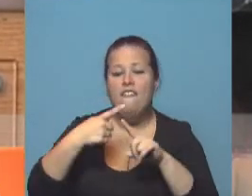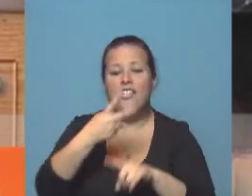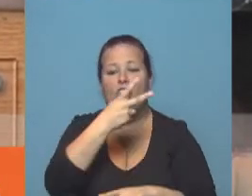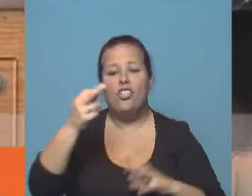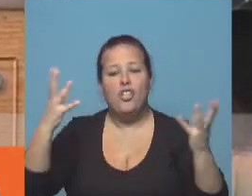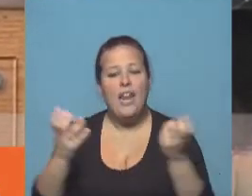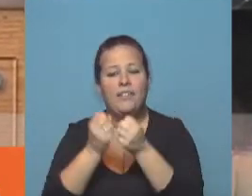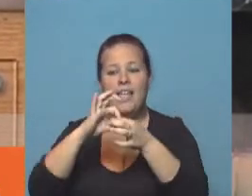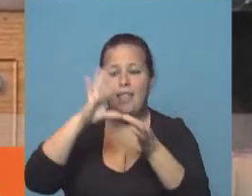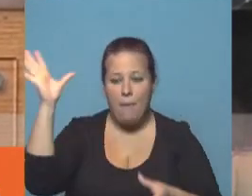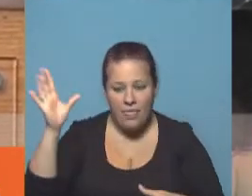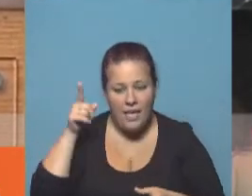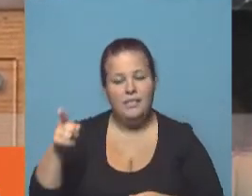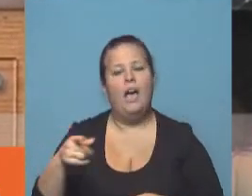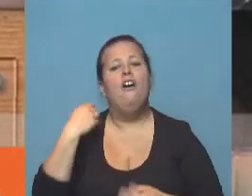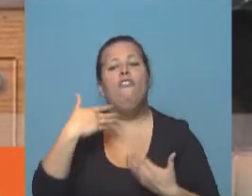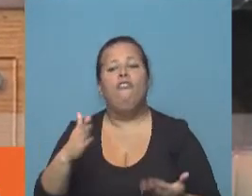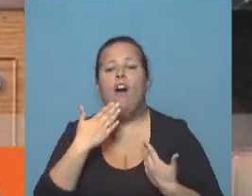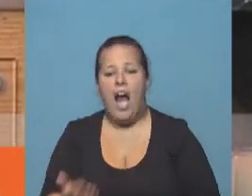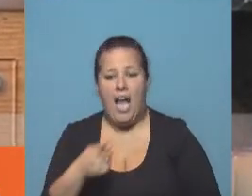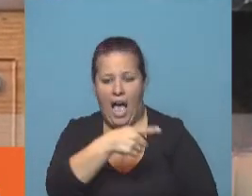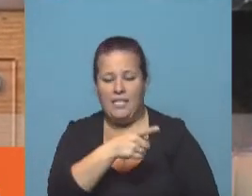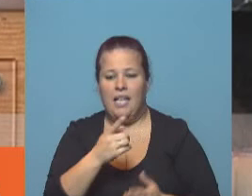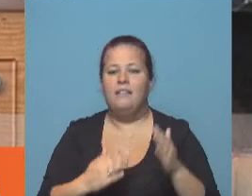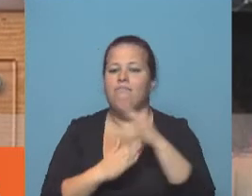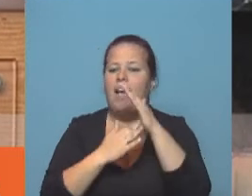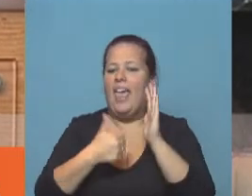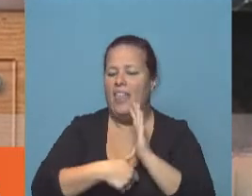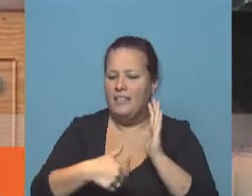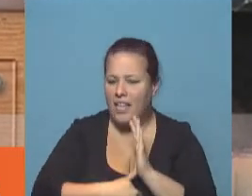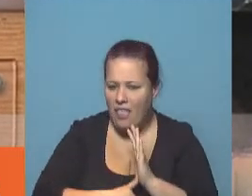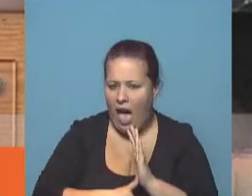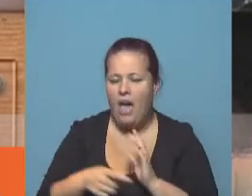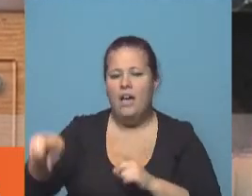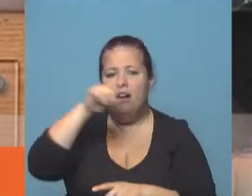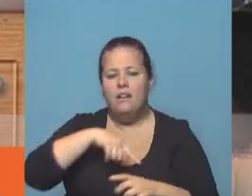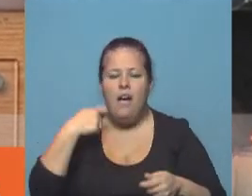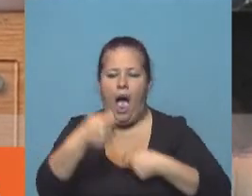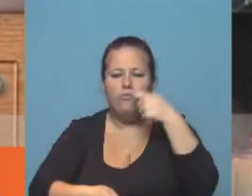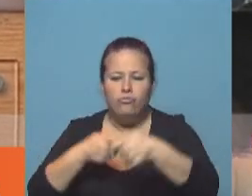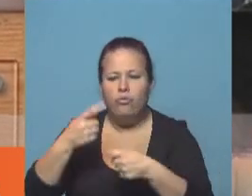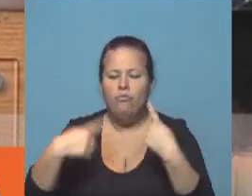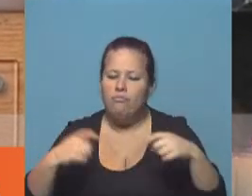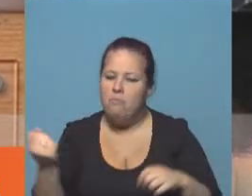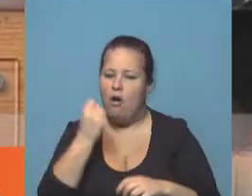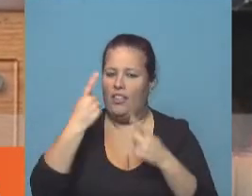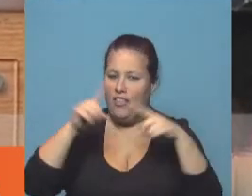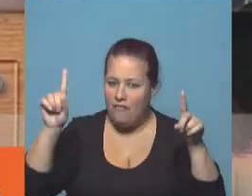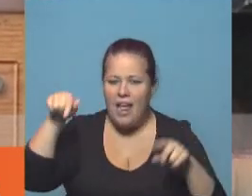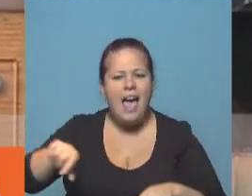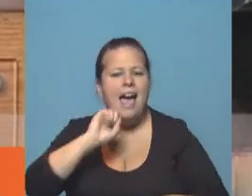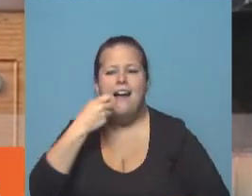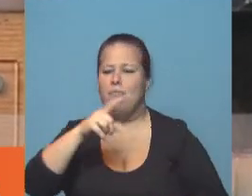bicentenario de su independencia, construida gracias a ese mosaico de identidades que fue aportando su rasgo distintivo en esta